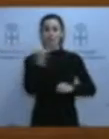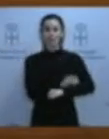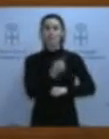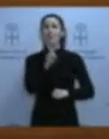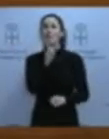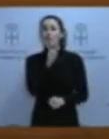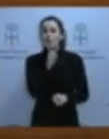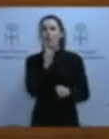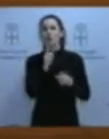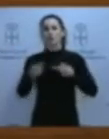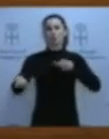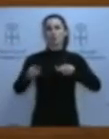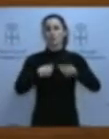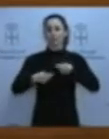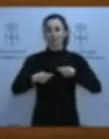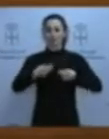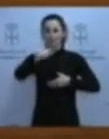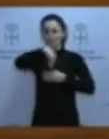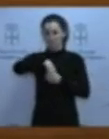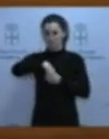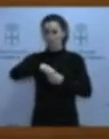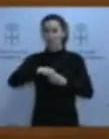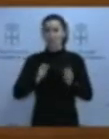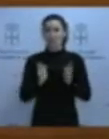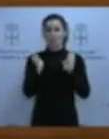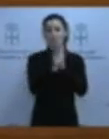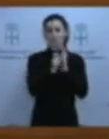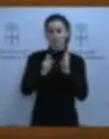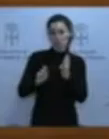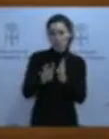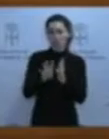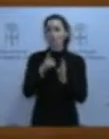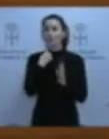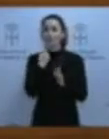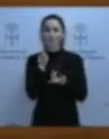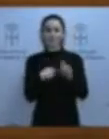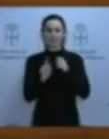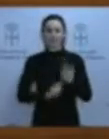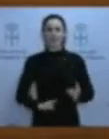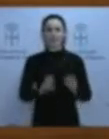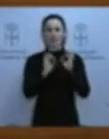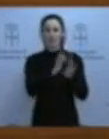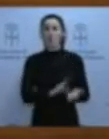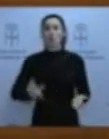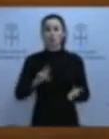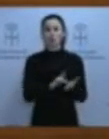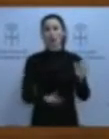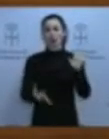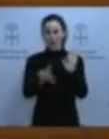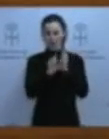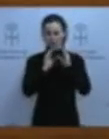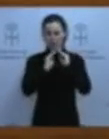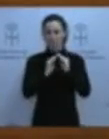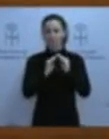Comercio Interior. En su capítulo cuarto habla de las ventas especiales, desarrollando el marco legislativo de